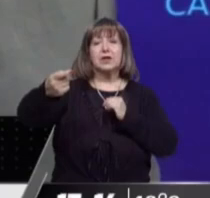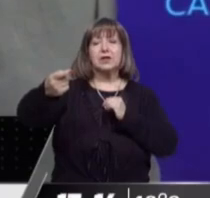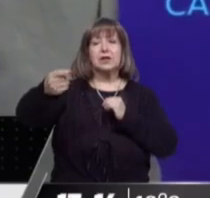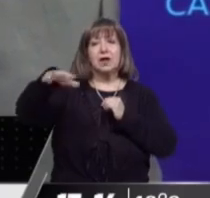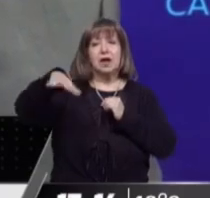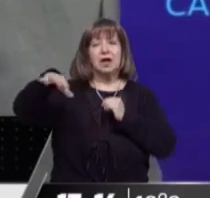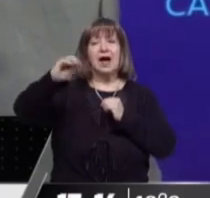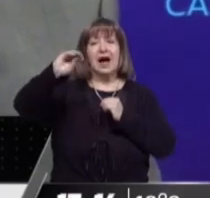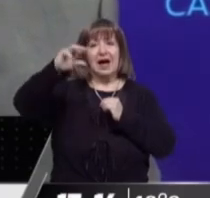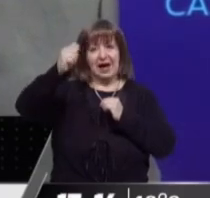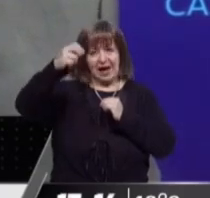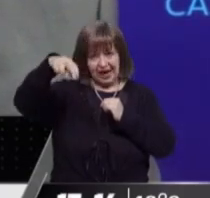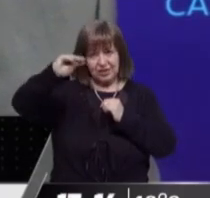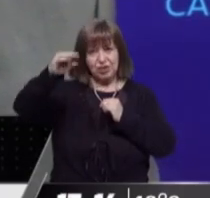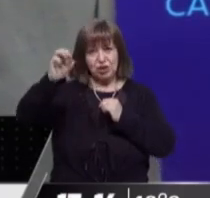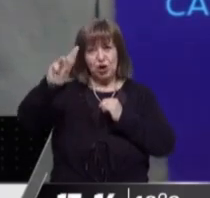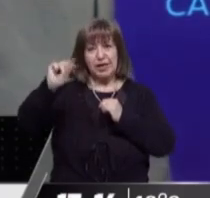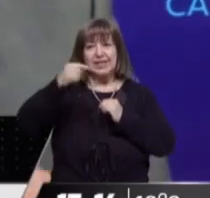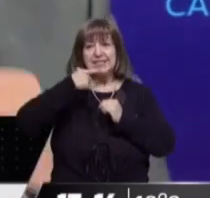y el de Anchoris,